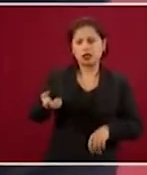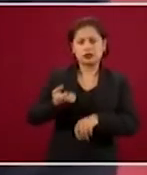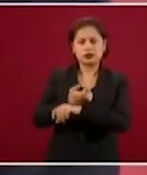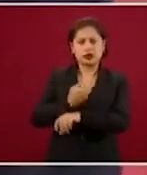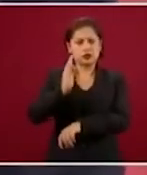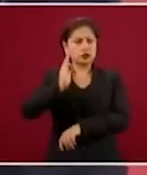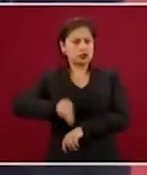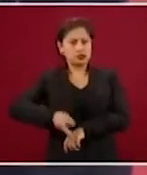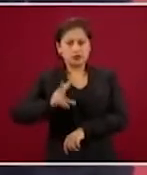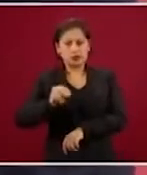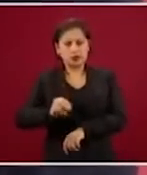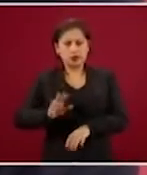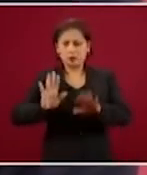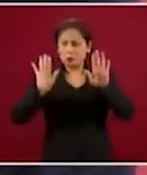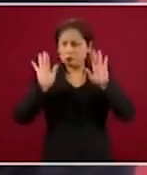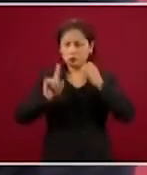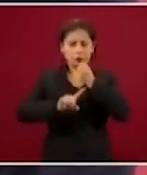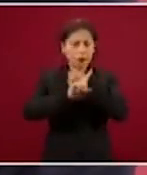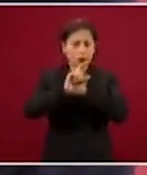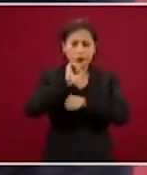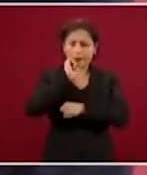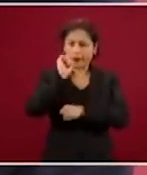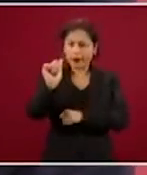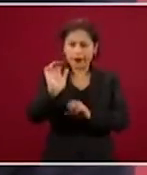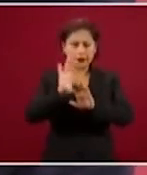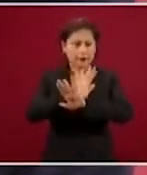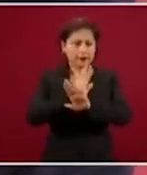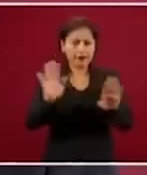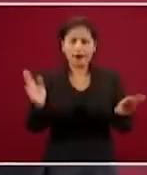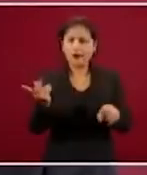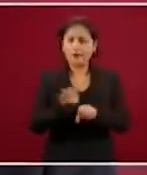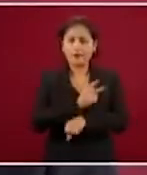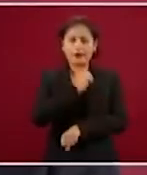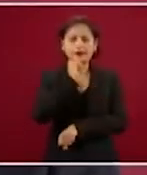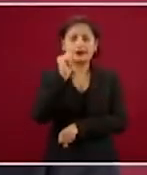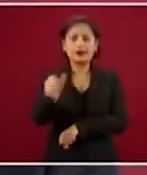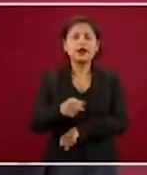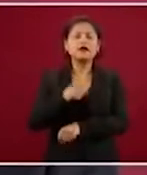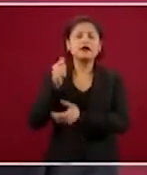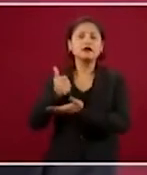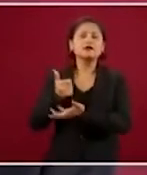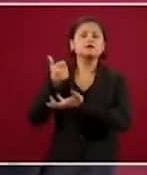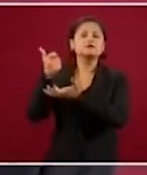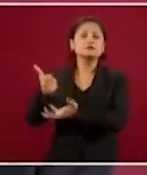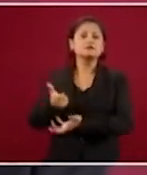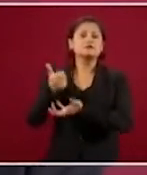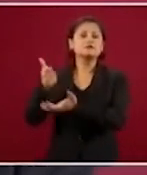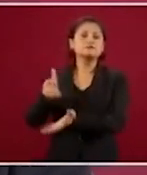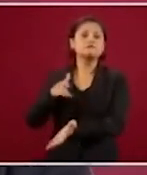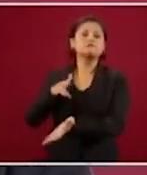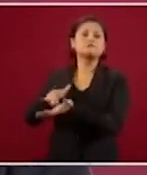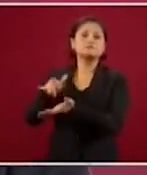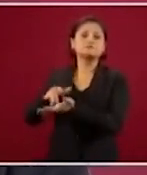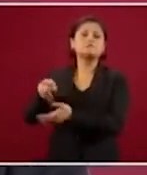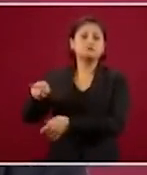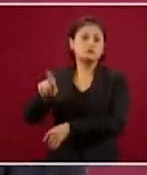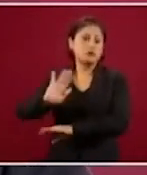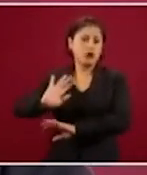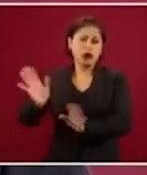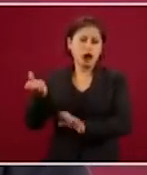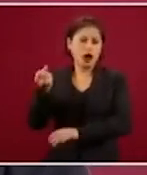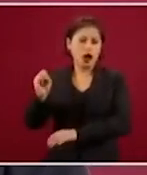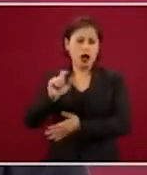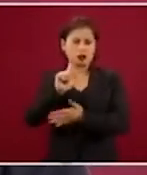no hay problemas, van a estar recibiendo sus recursos que les corresponden,